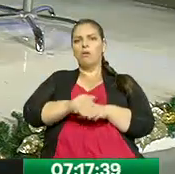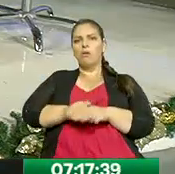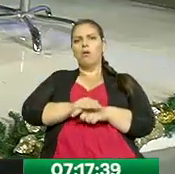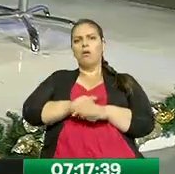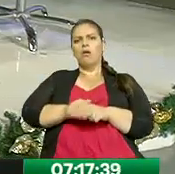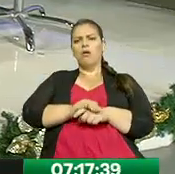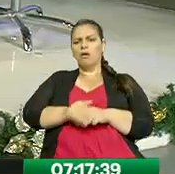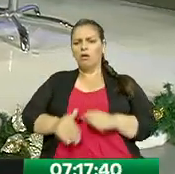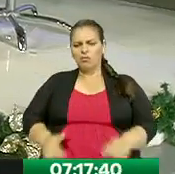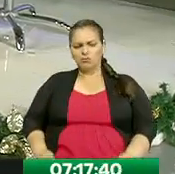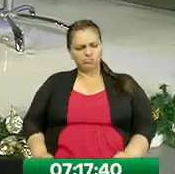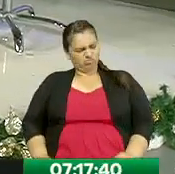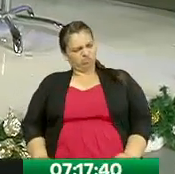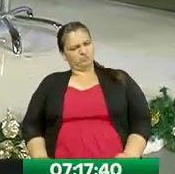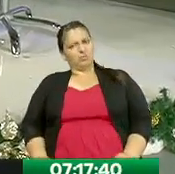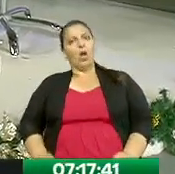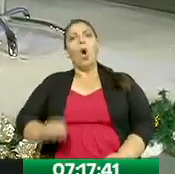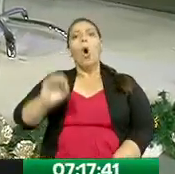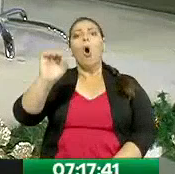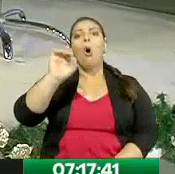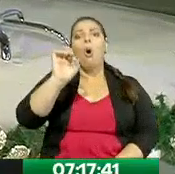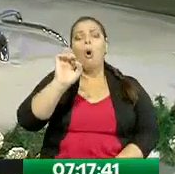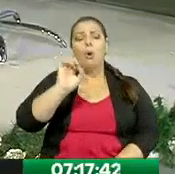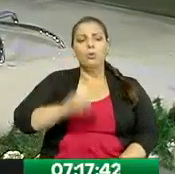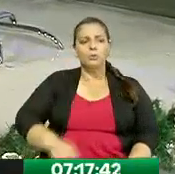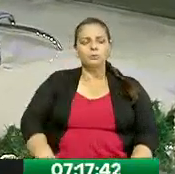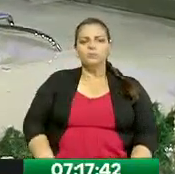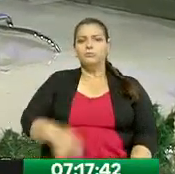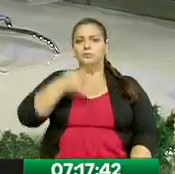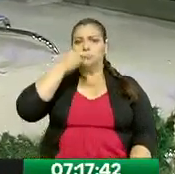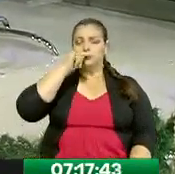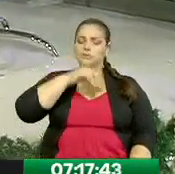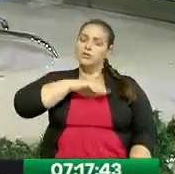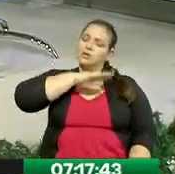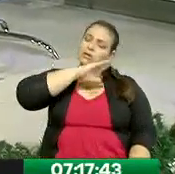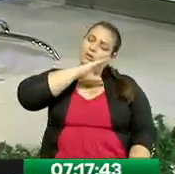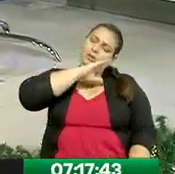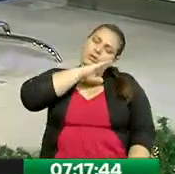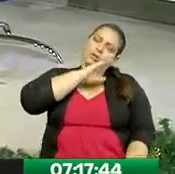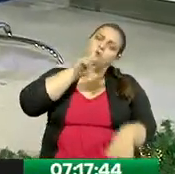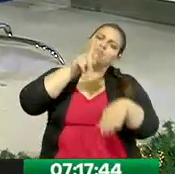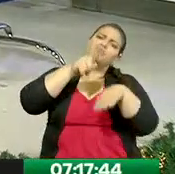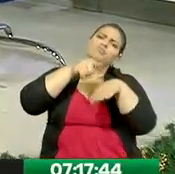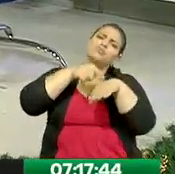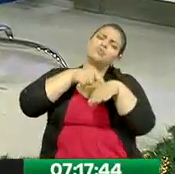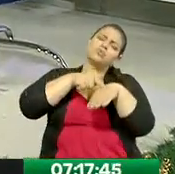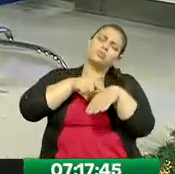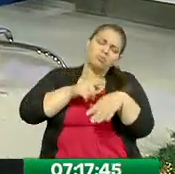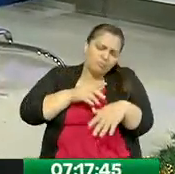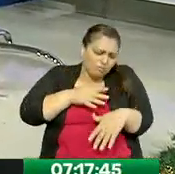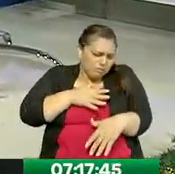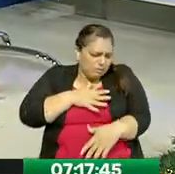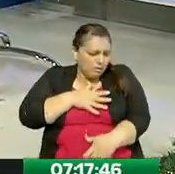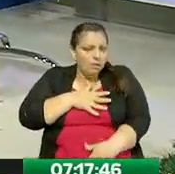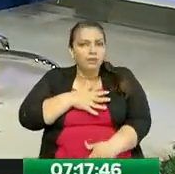indicadores infalibles. Infalibles de que ahí existe un abuso, ¿no? Y también el error más grande que